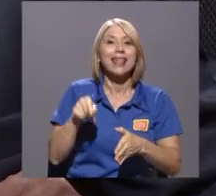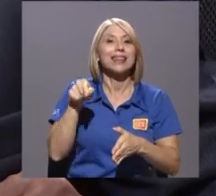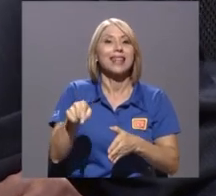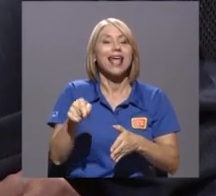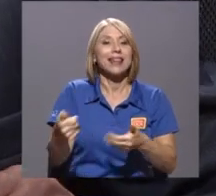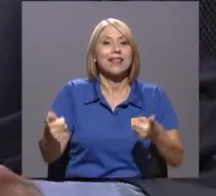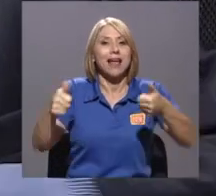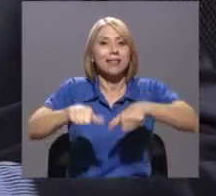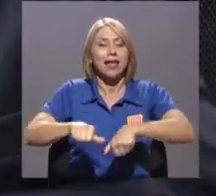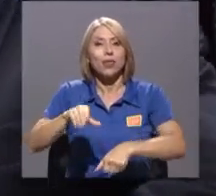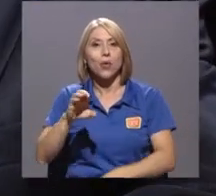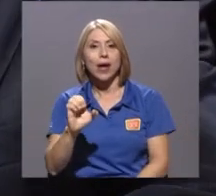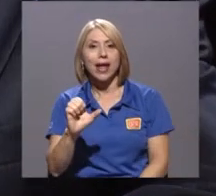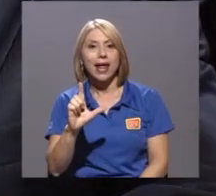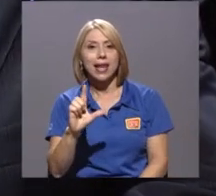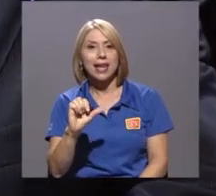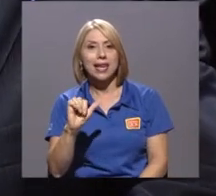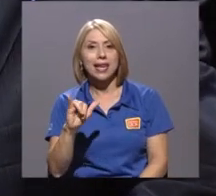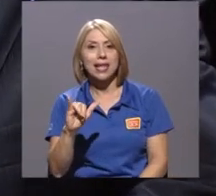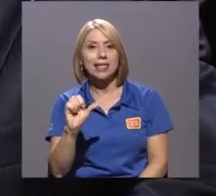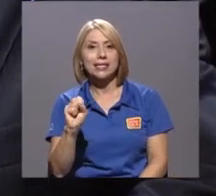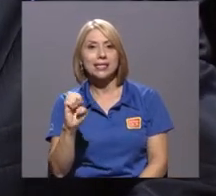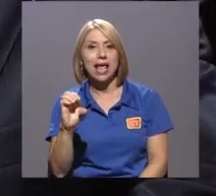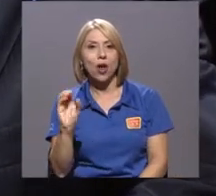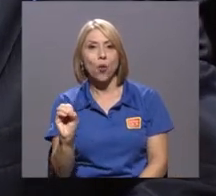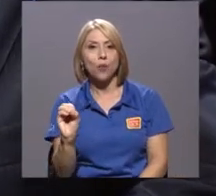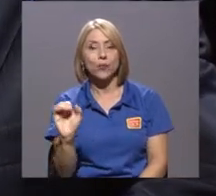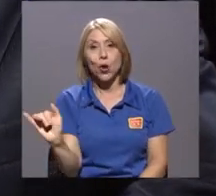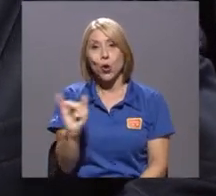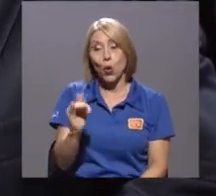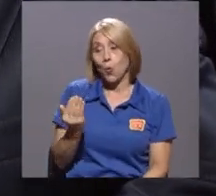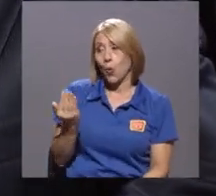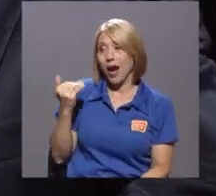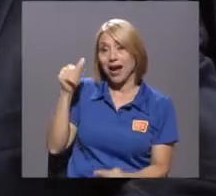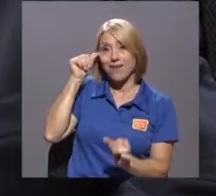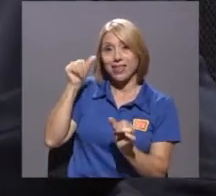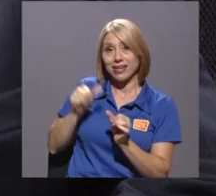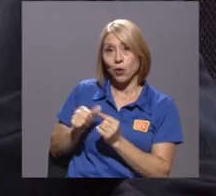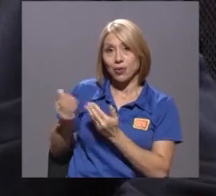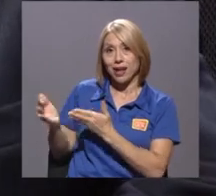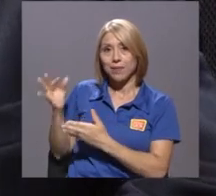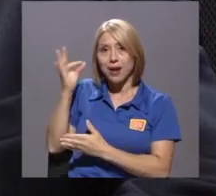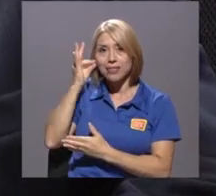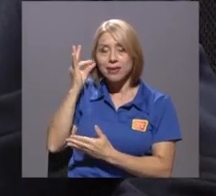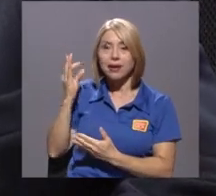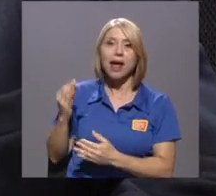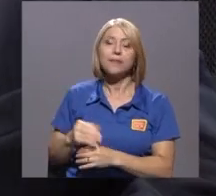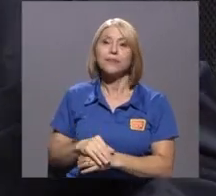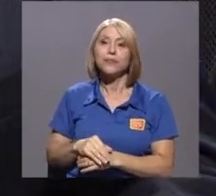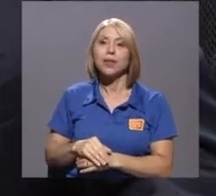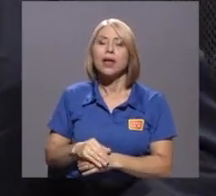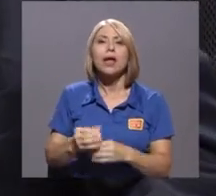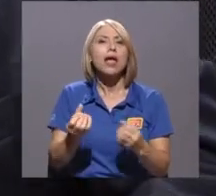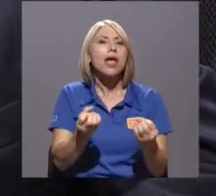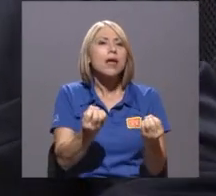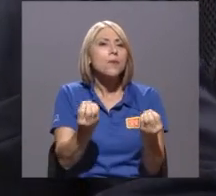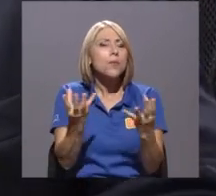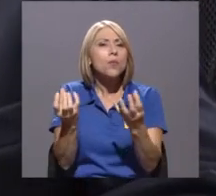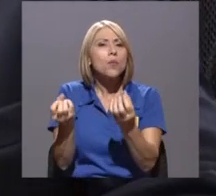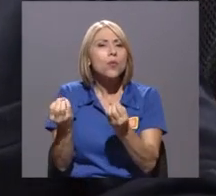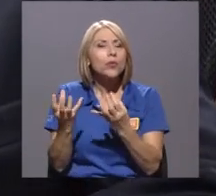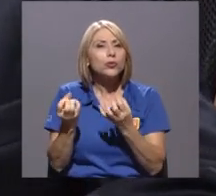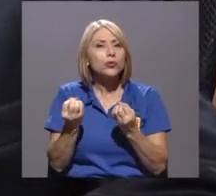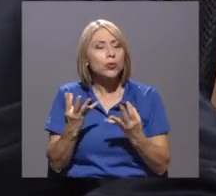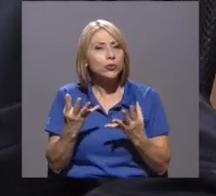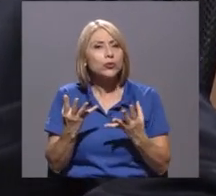como acaba de de recordar la final en muchos campos